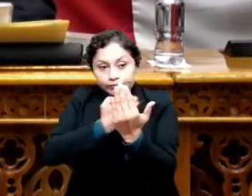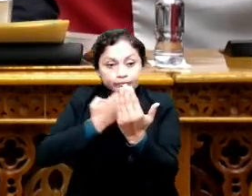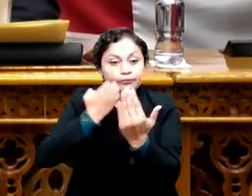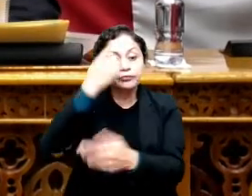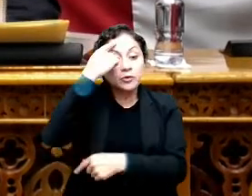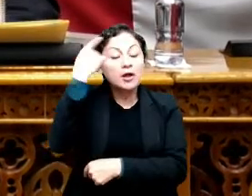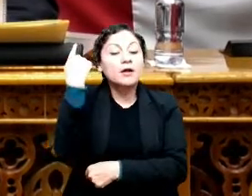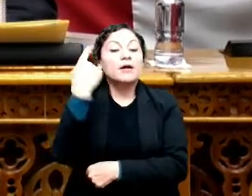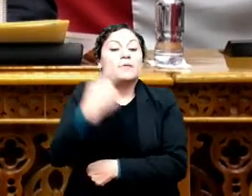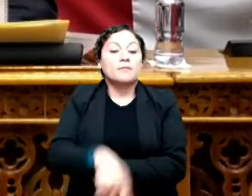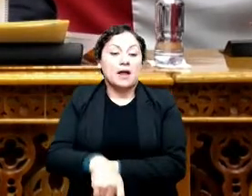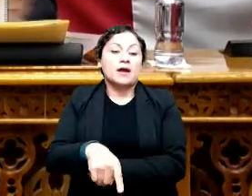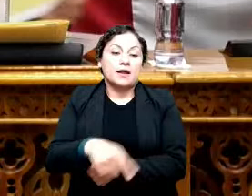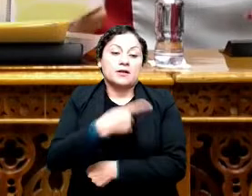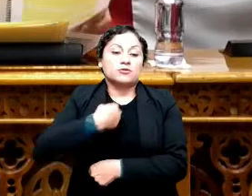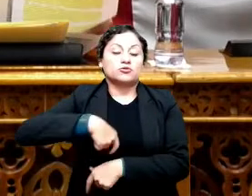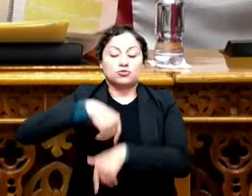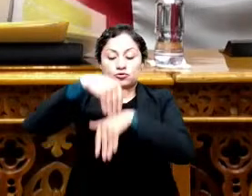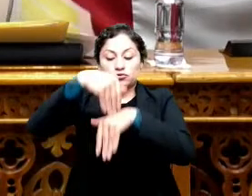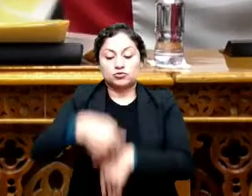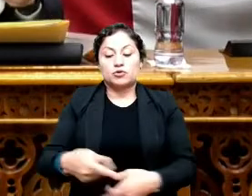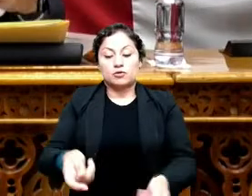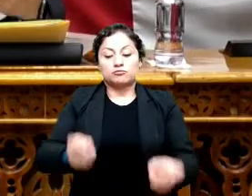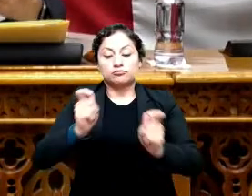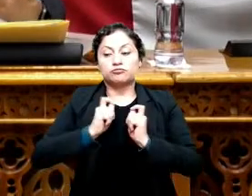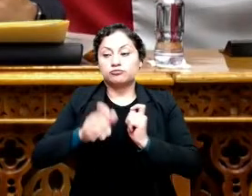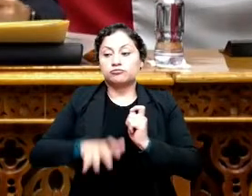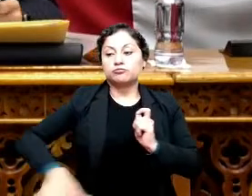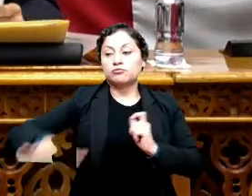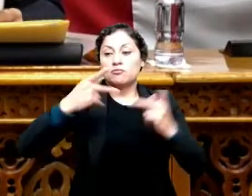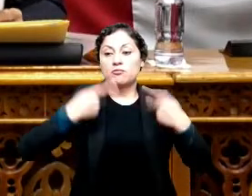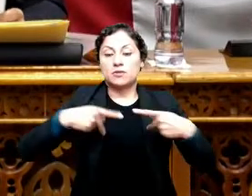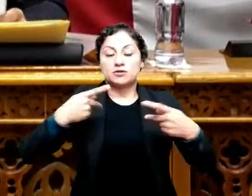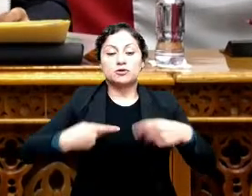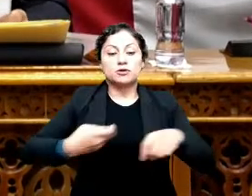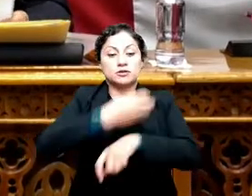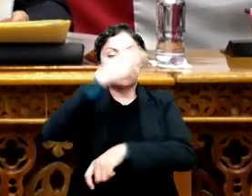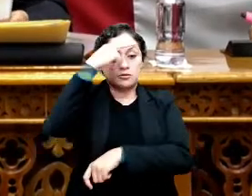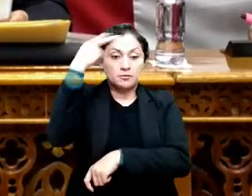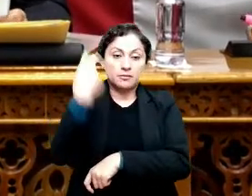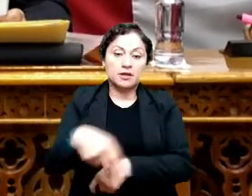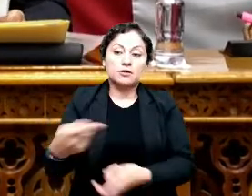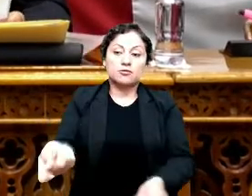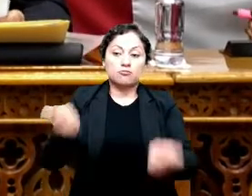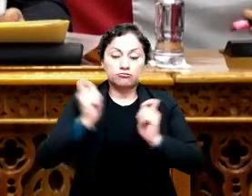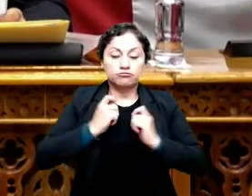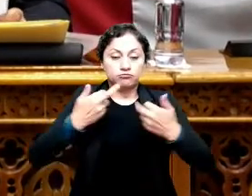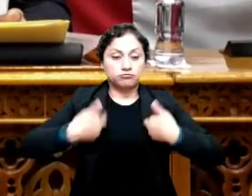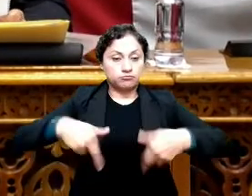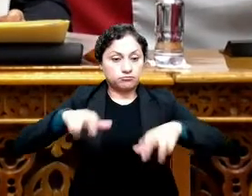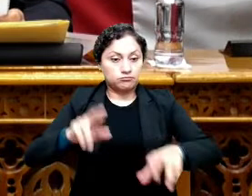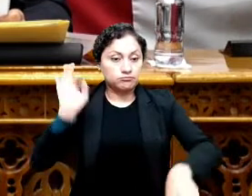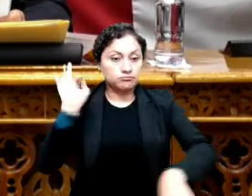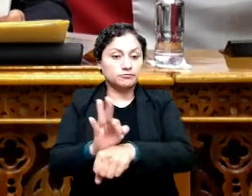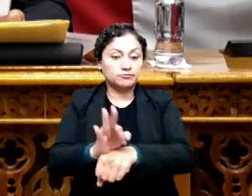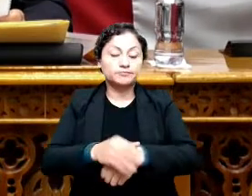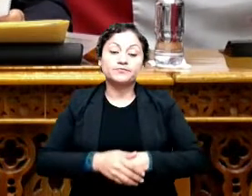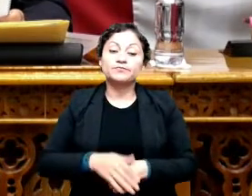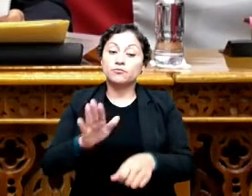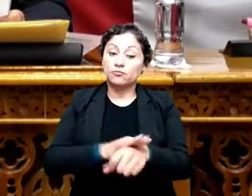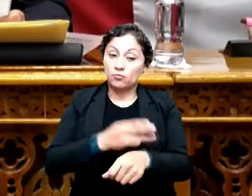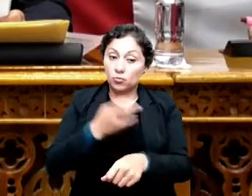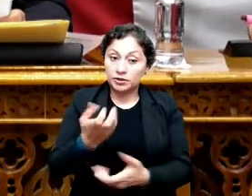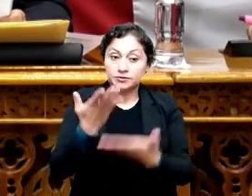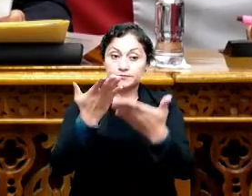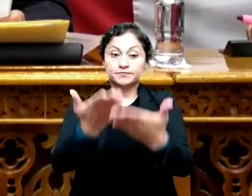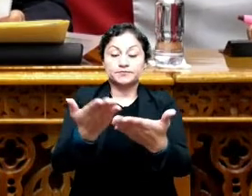de la mejor forma la tarea que nos fue encomendada por las y los mexiquenses. Por ello, señor Secretario General, agradecemos su